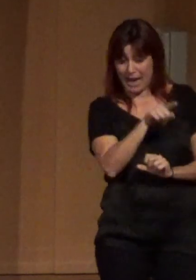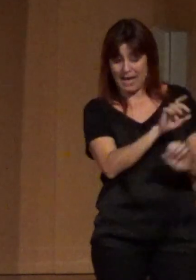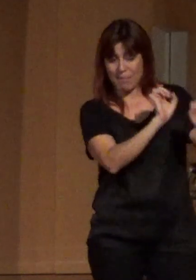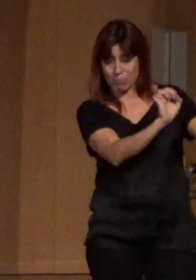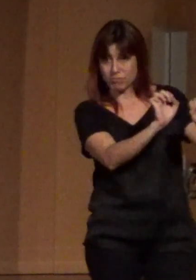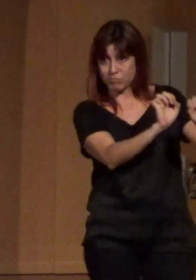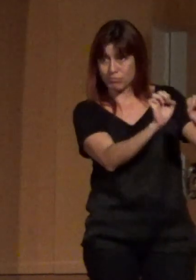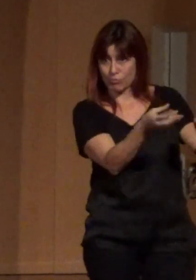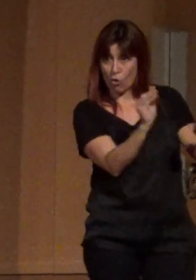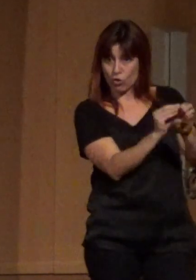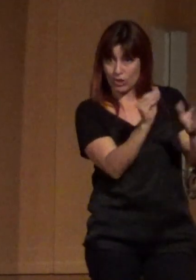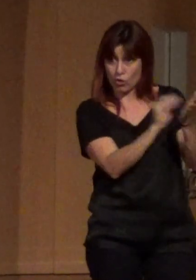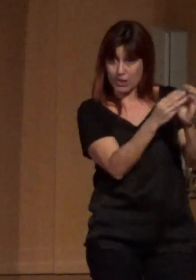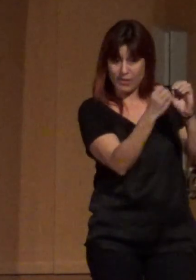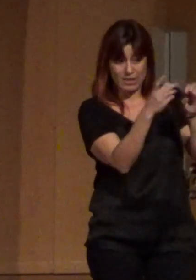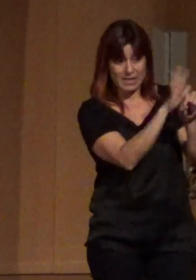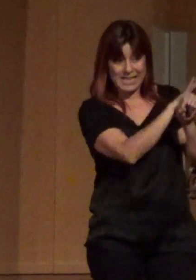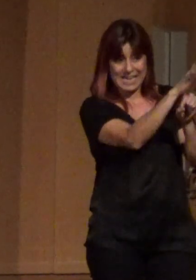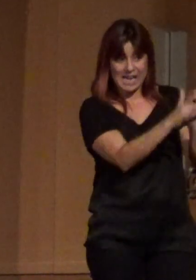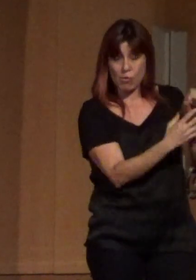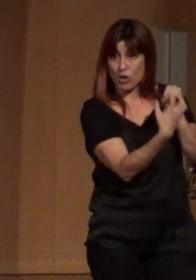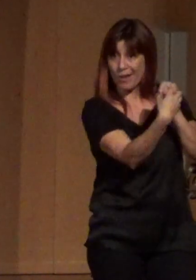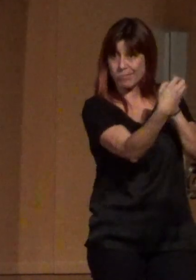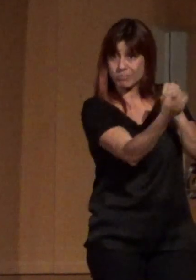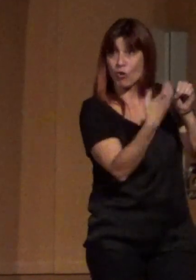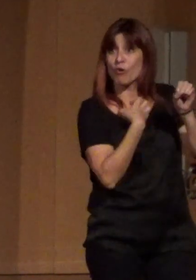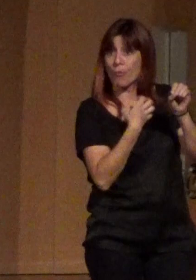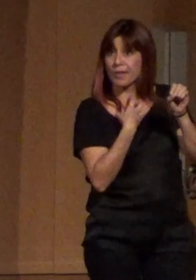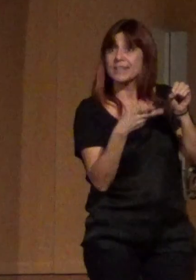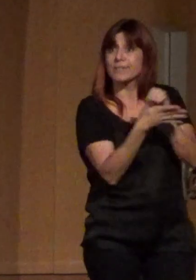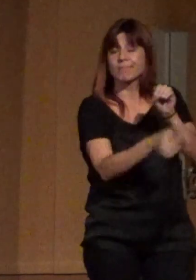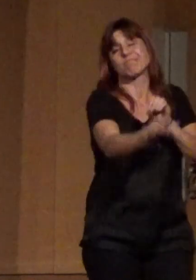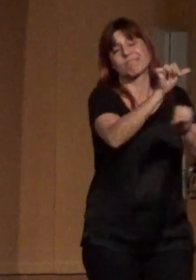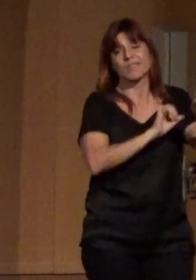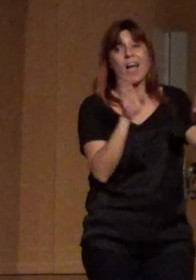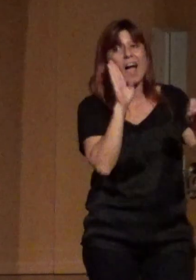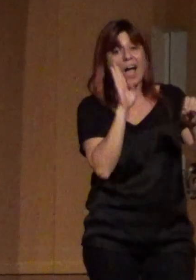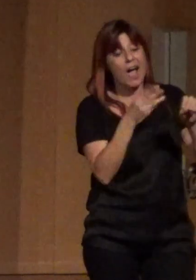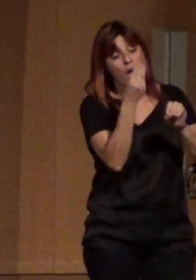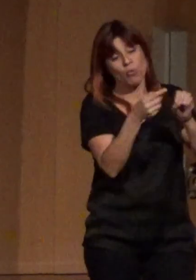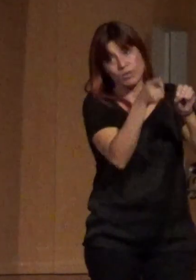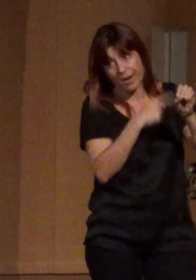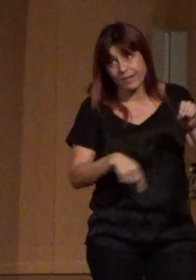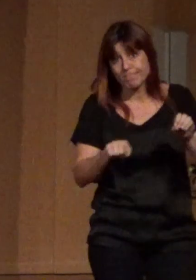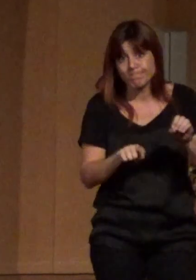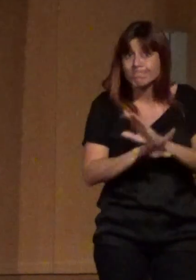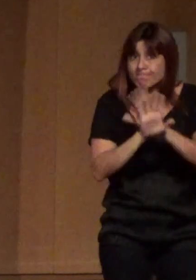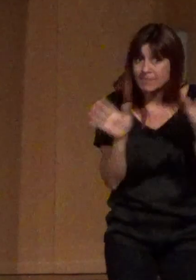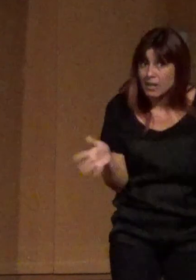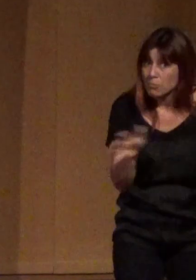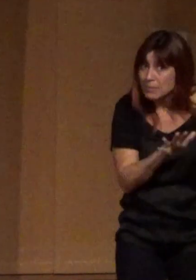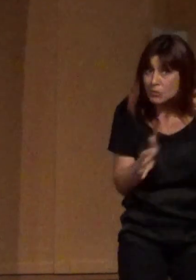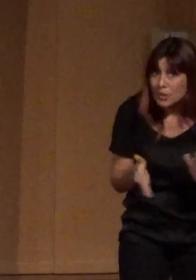esa recaptación y al no poderse recaptar los neurotransmisores, pues tienen que volver a utilizar. Está claro, más o menos,